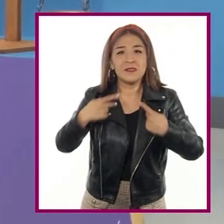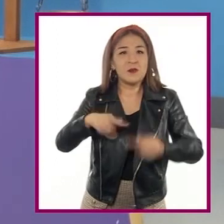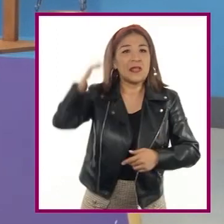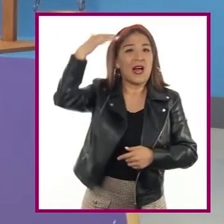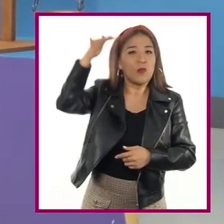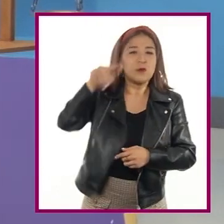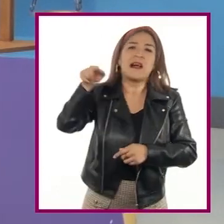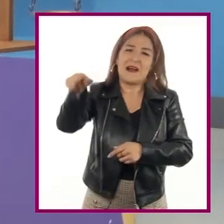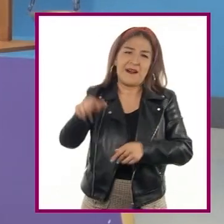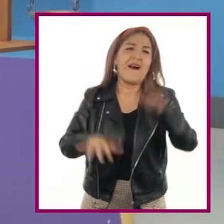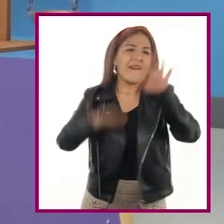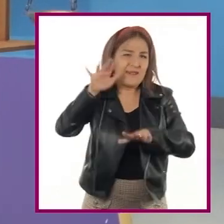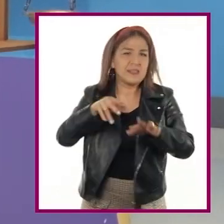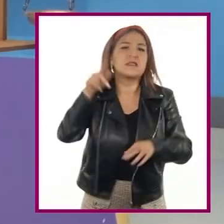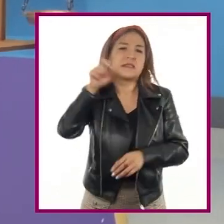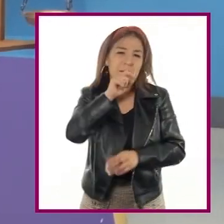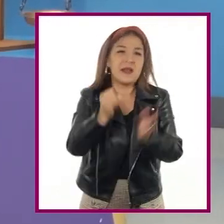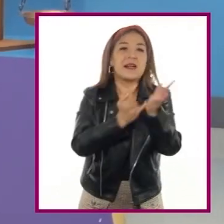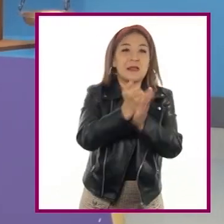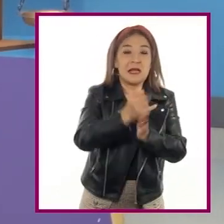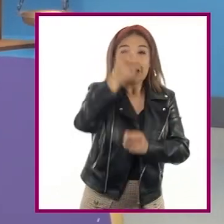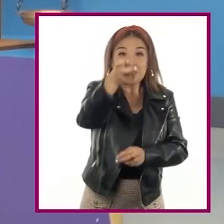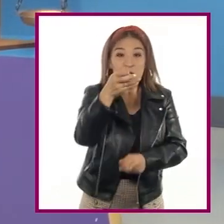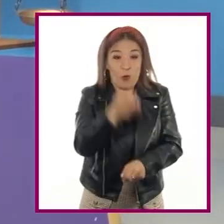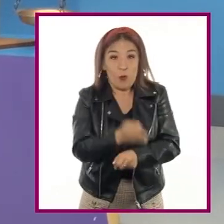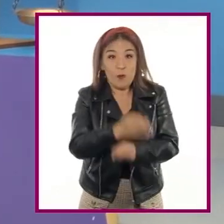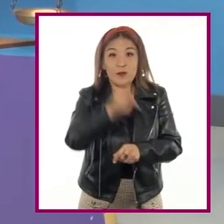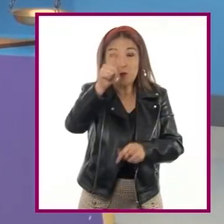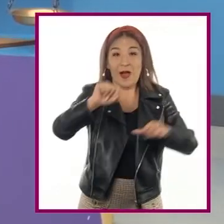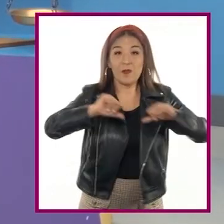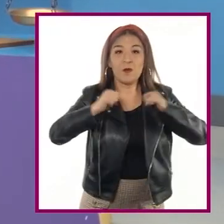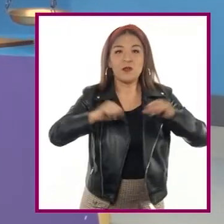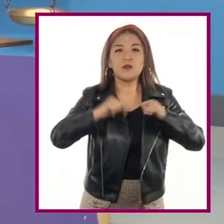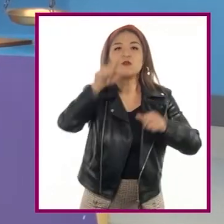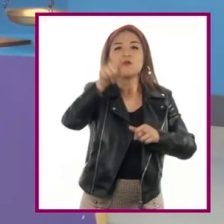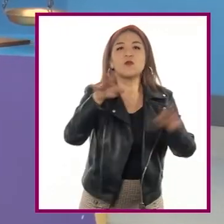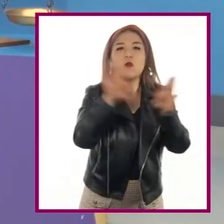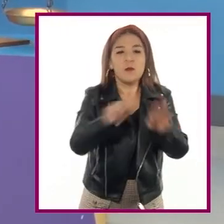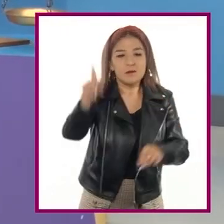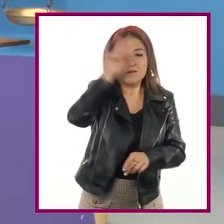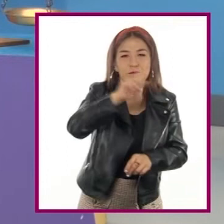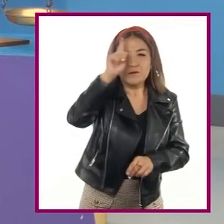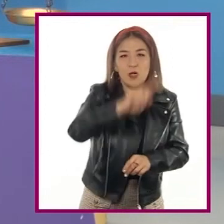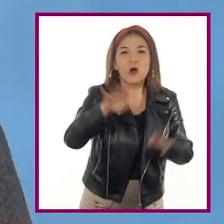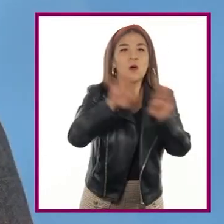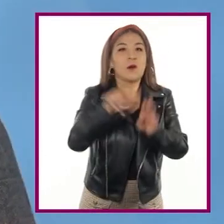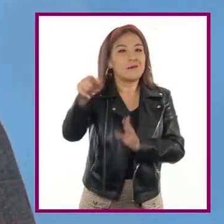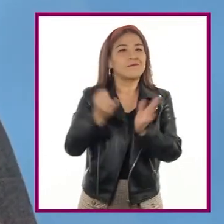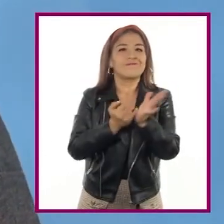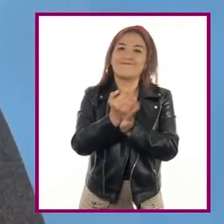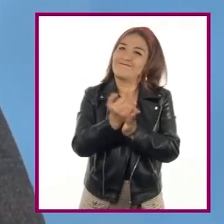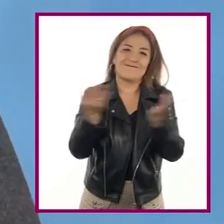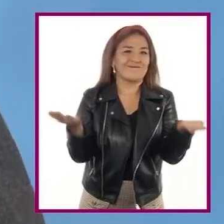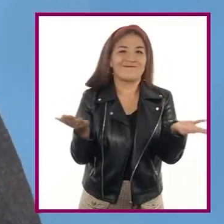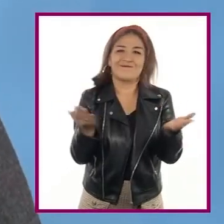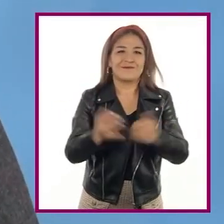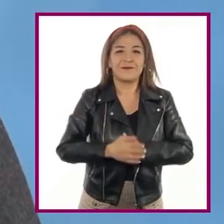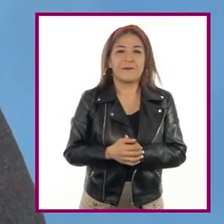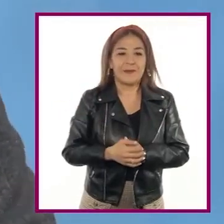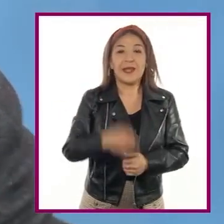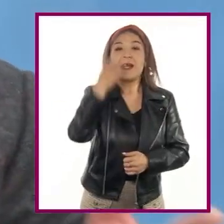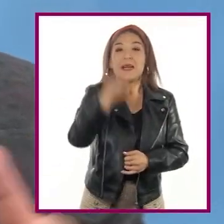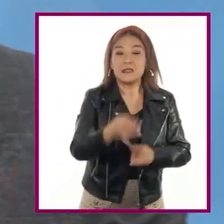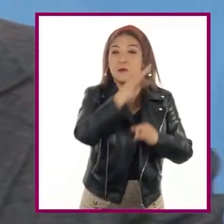rodean, ya que en esta etapa se convierten en orientadoras más que decisoras. Por